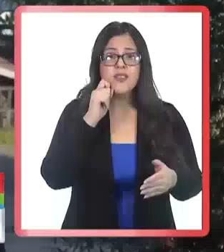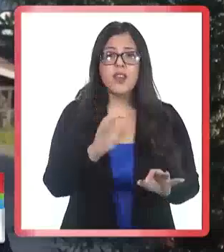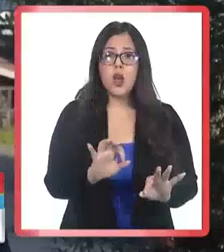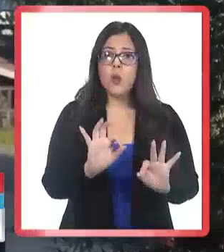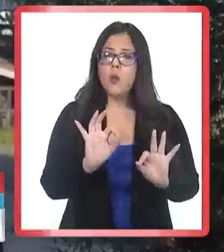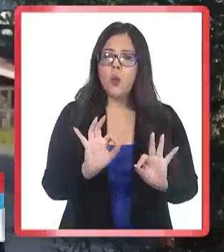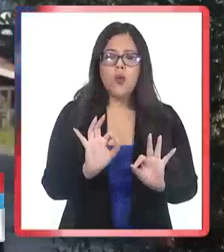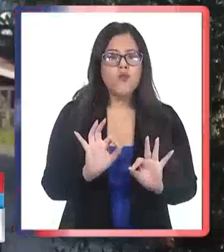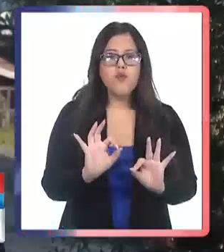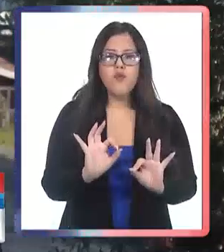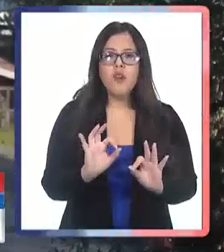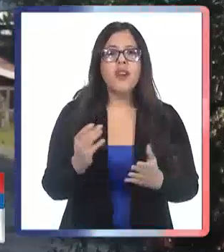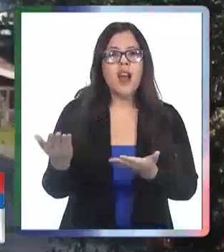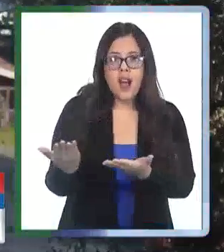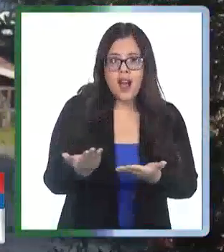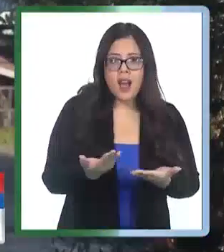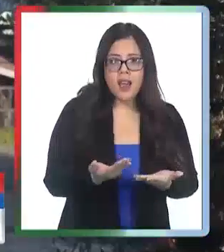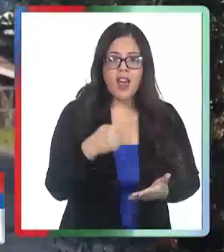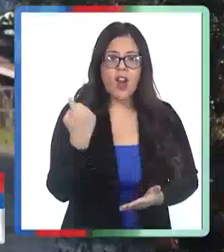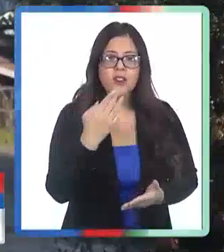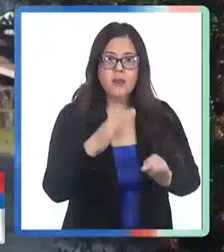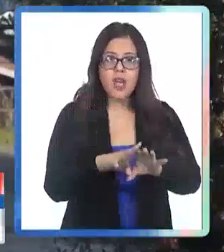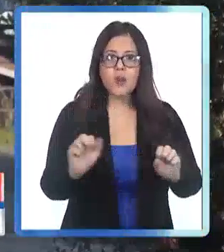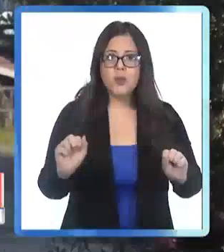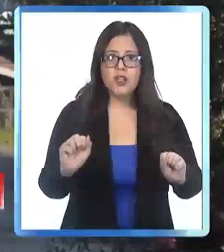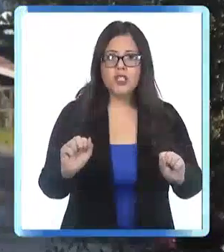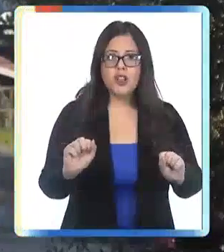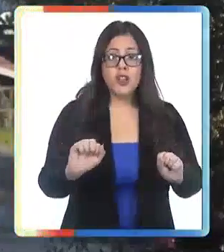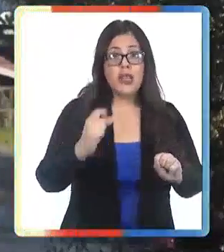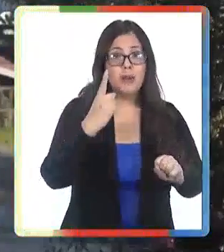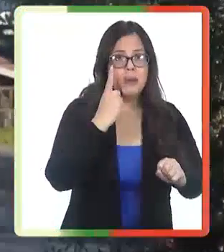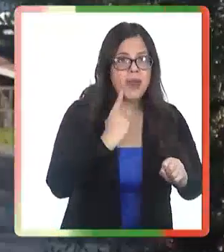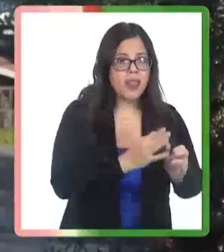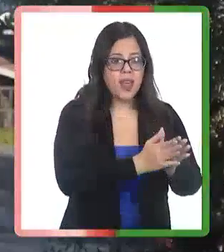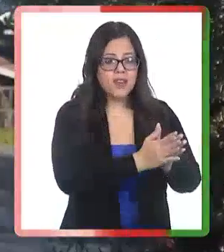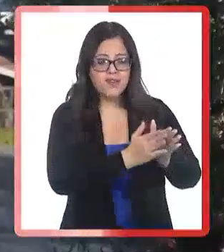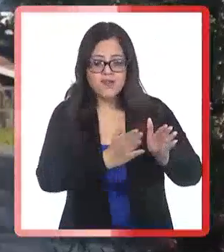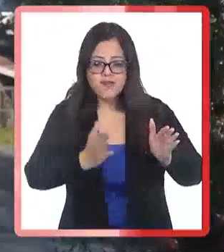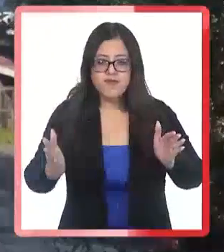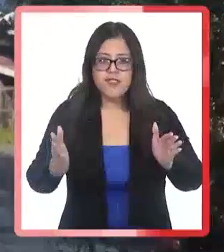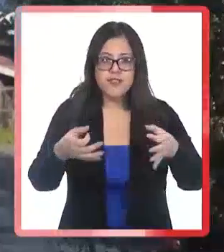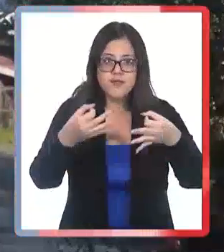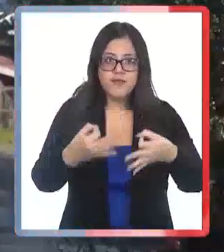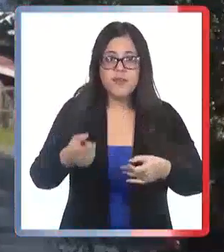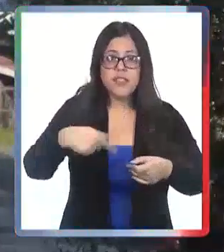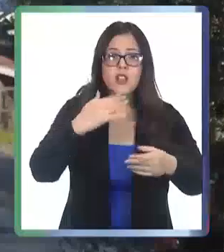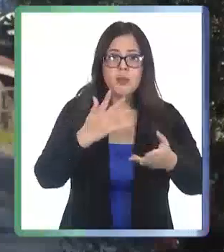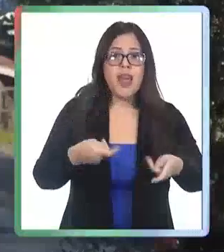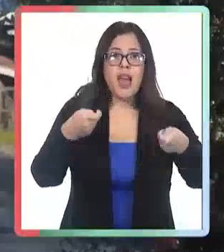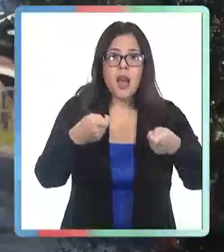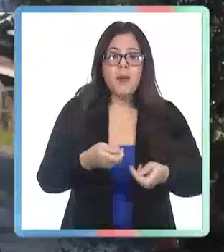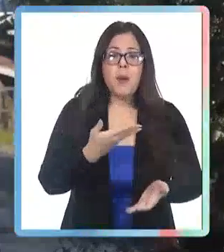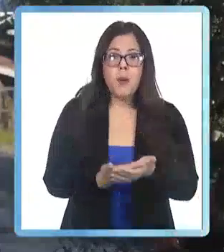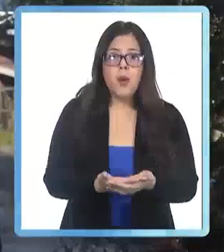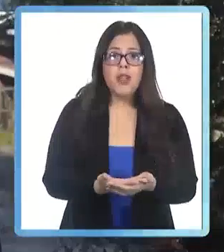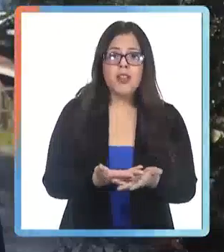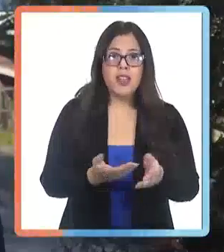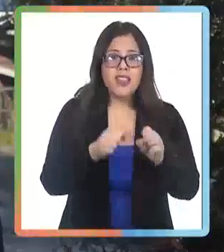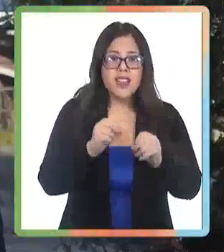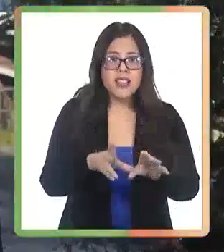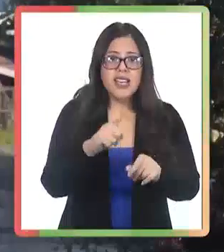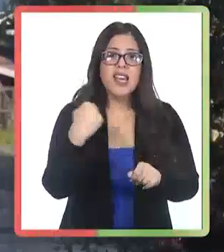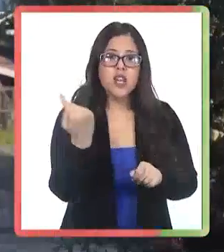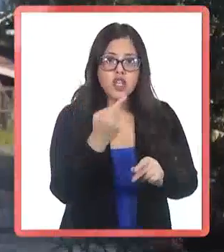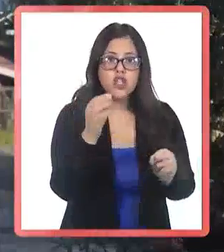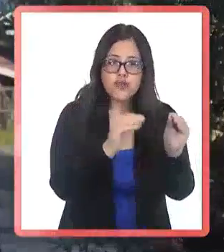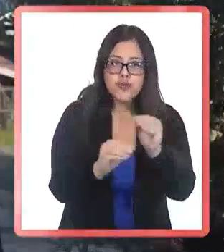muy, muy buena acogida con nosotros, se han comprometido desde el día número uno, ellos han aportado también para la propuesta pedagógica